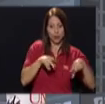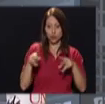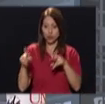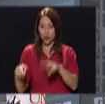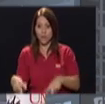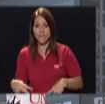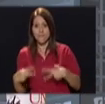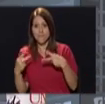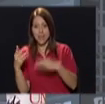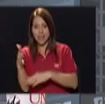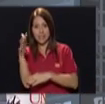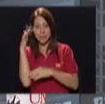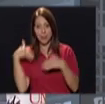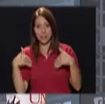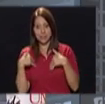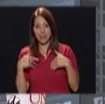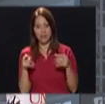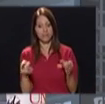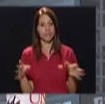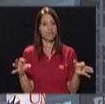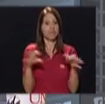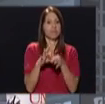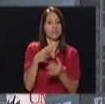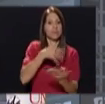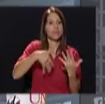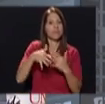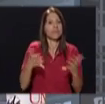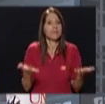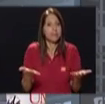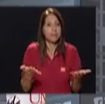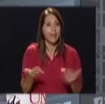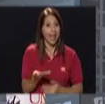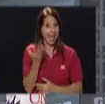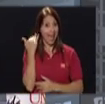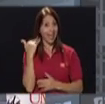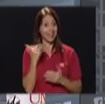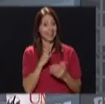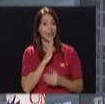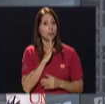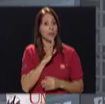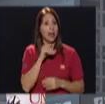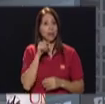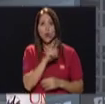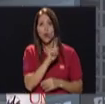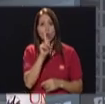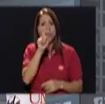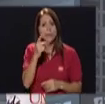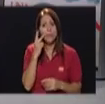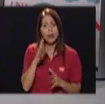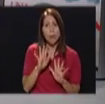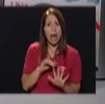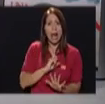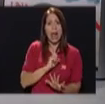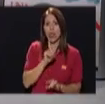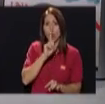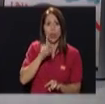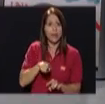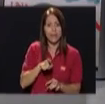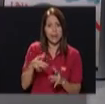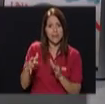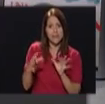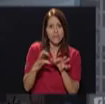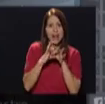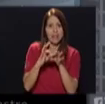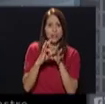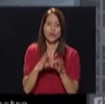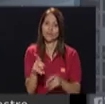vida silvestre. Quería retomar el tema que dejamos del bloque anterior, de que no hay que satanizar esta relación. Precisamente sobre ese tema Una Mirada